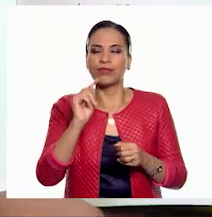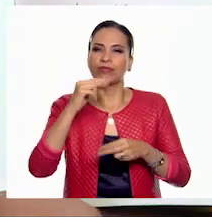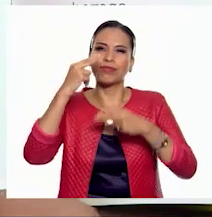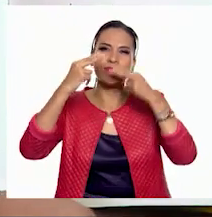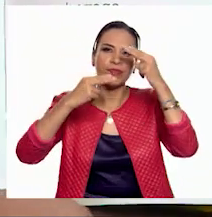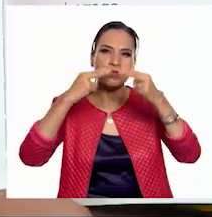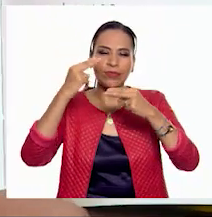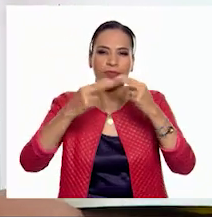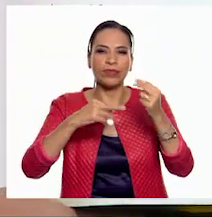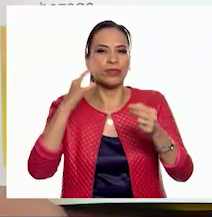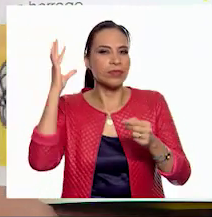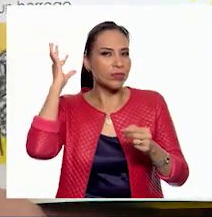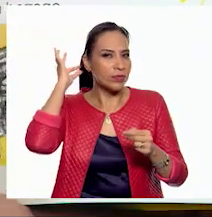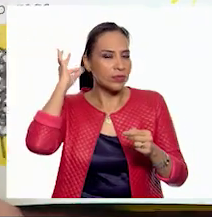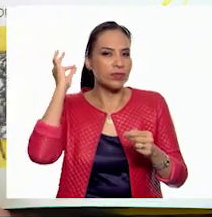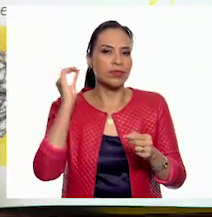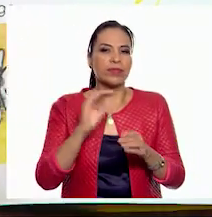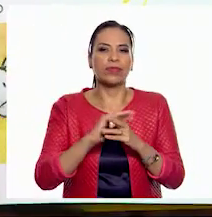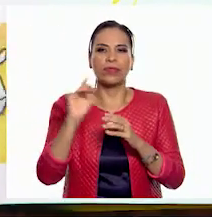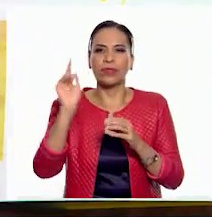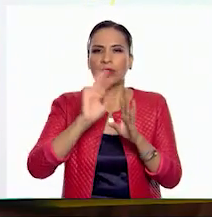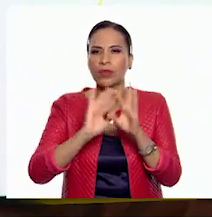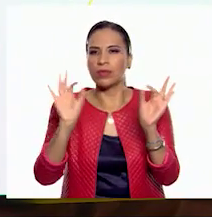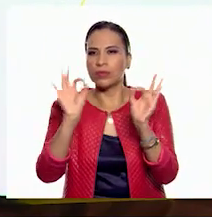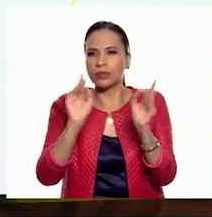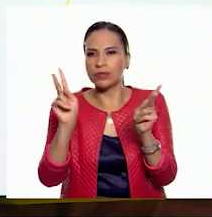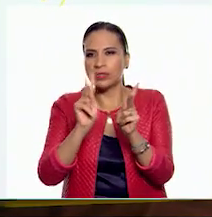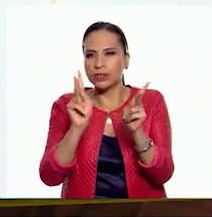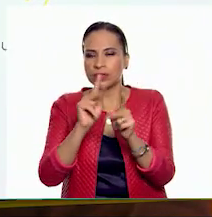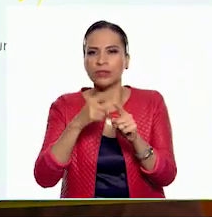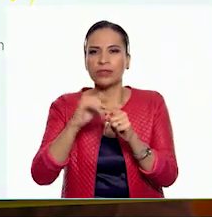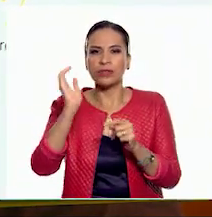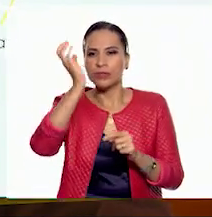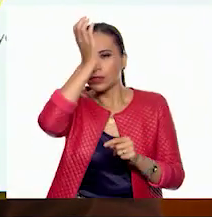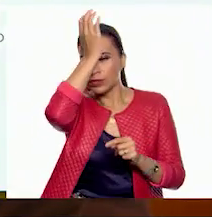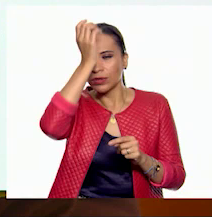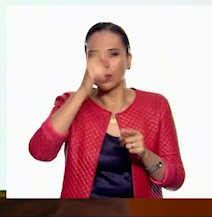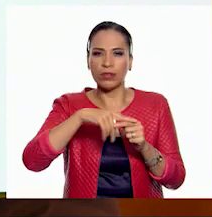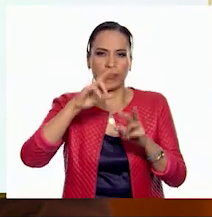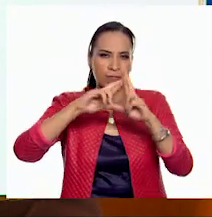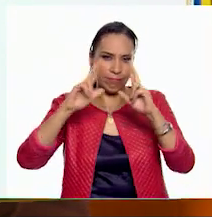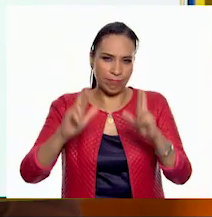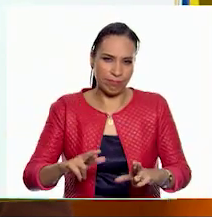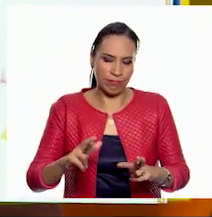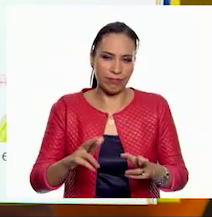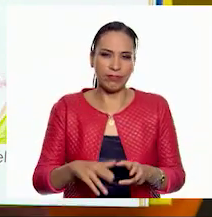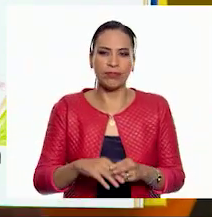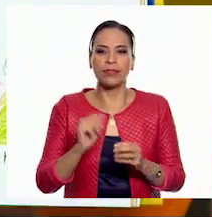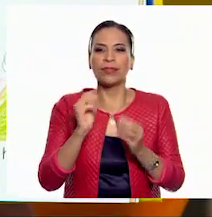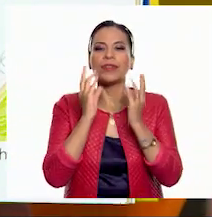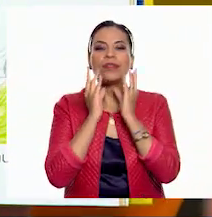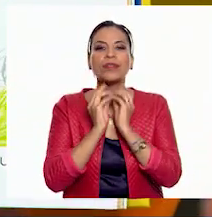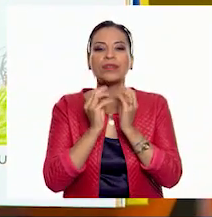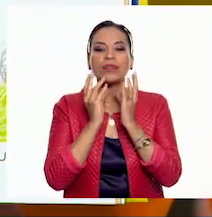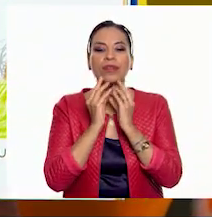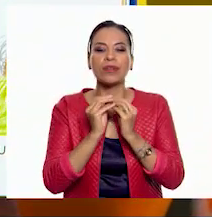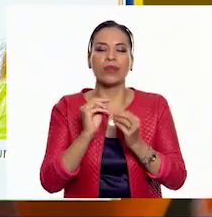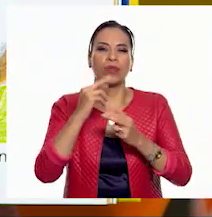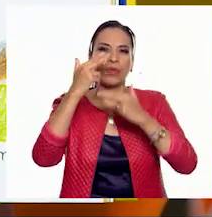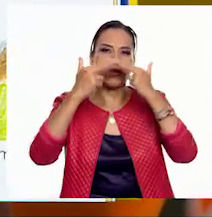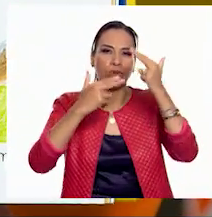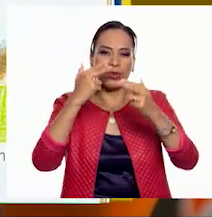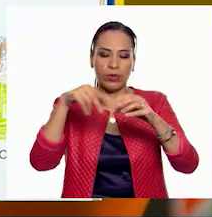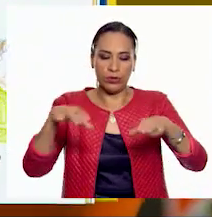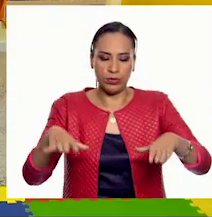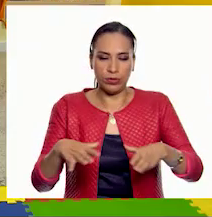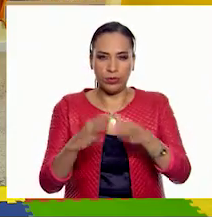nube, cabello, una mosca, un borrego, un rayo, barba o el humo de un